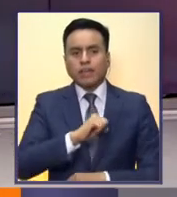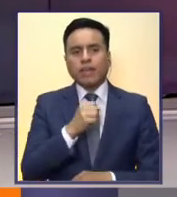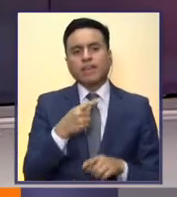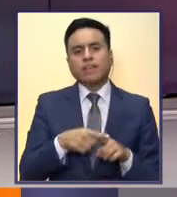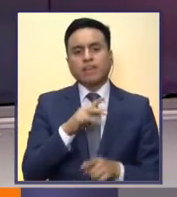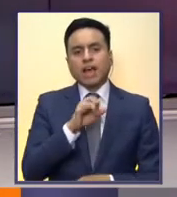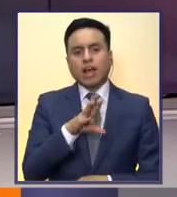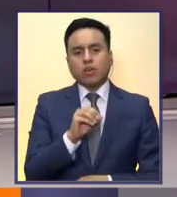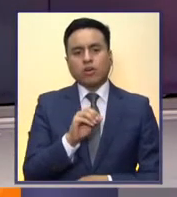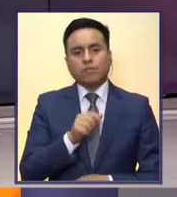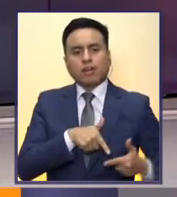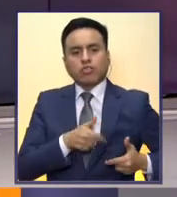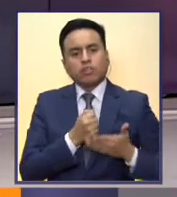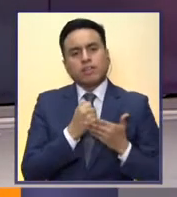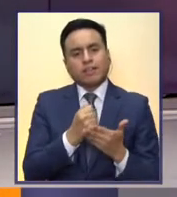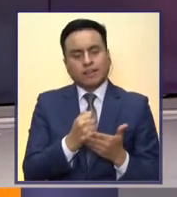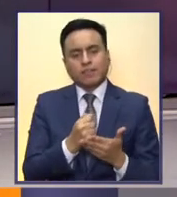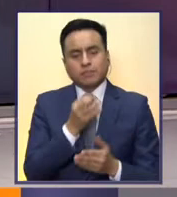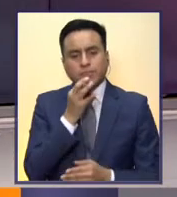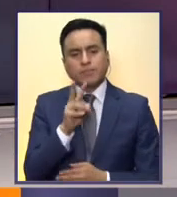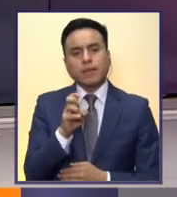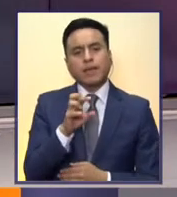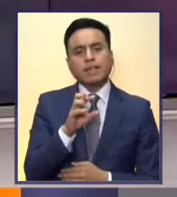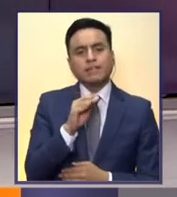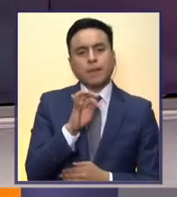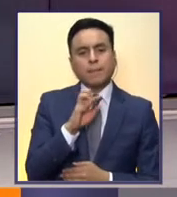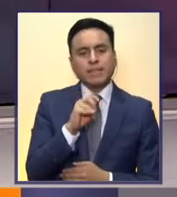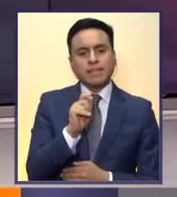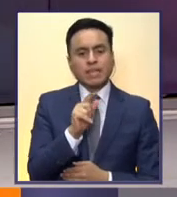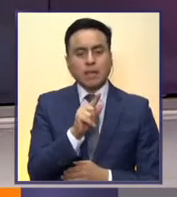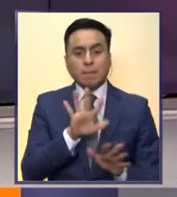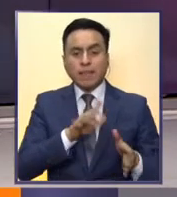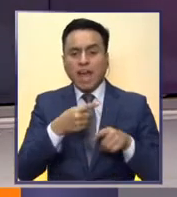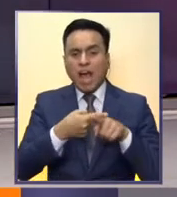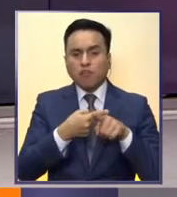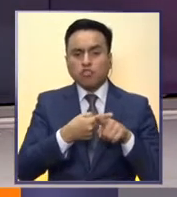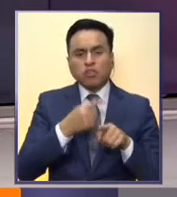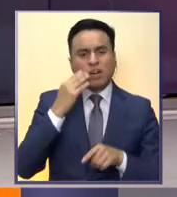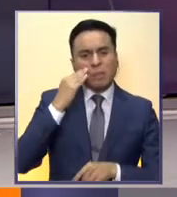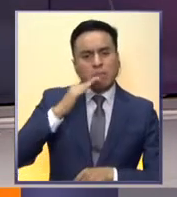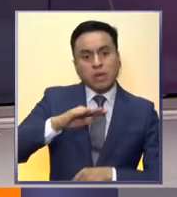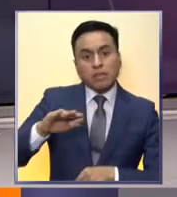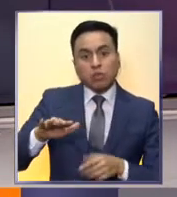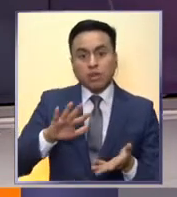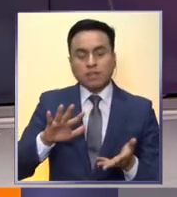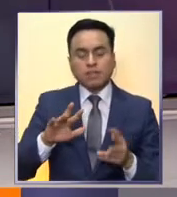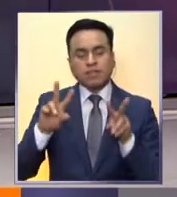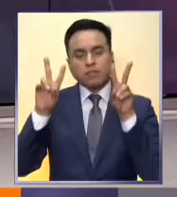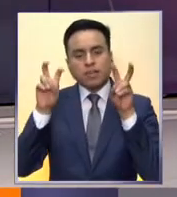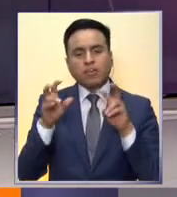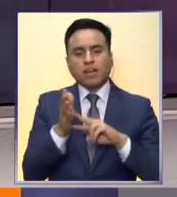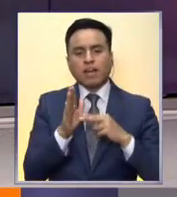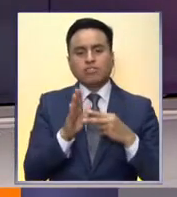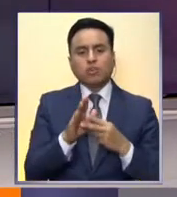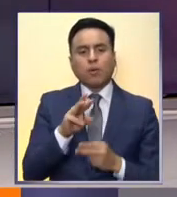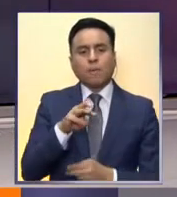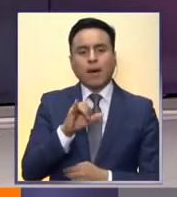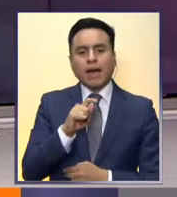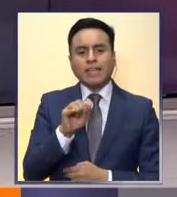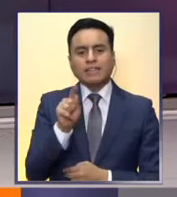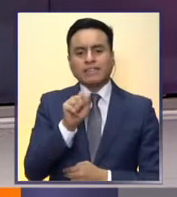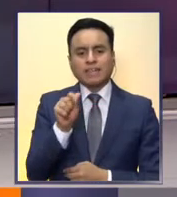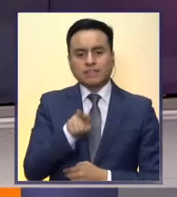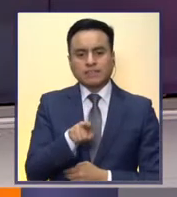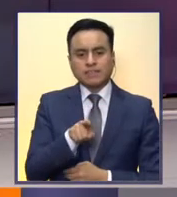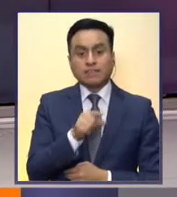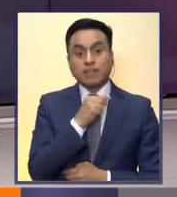la solidaridad, digo, Cristian Precht, por posibles abusos contra menores. Esto en el denominado caso Maristas. El